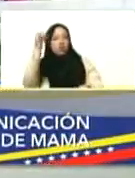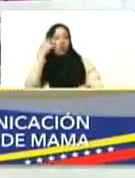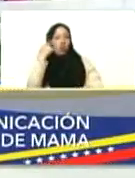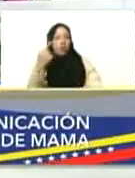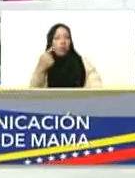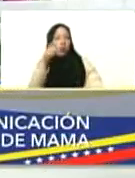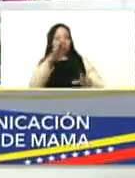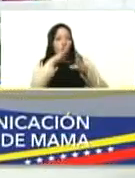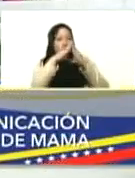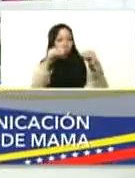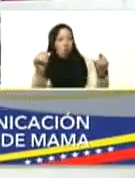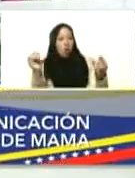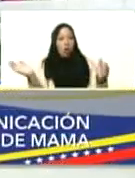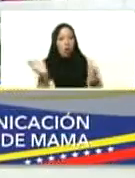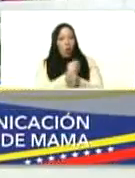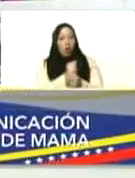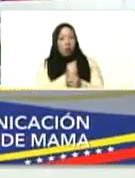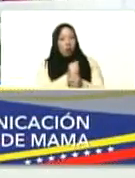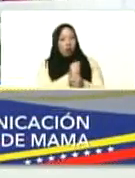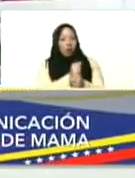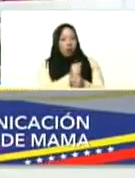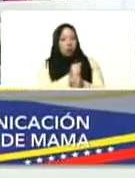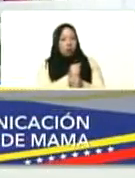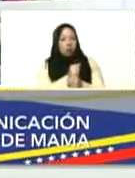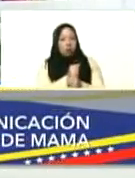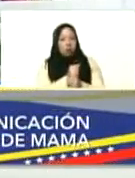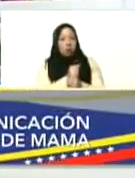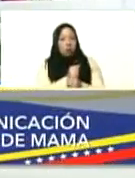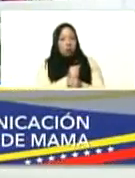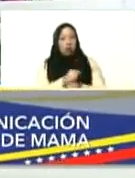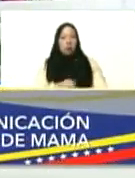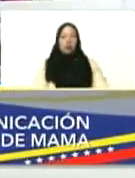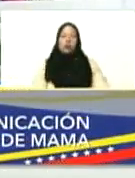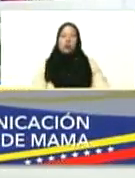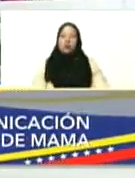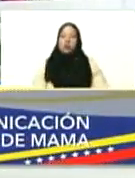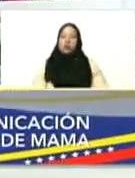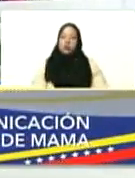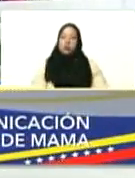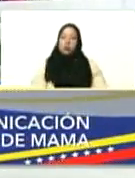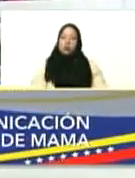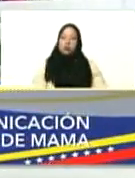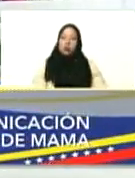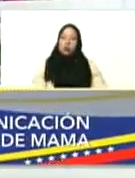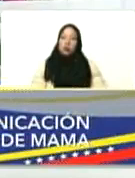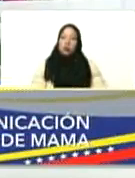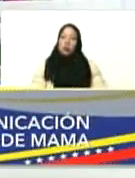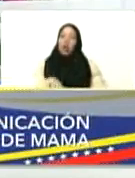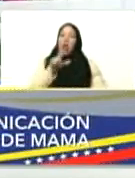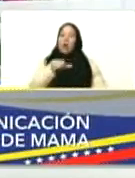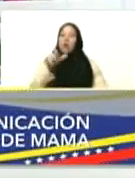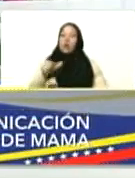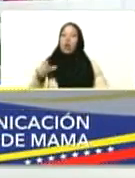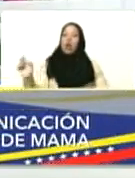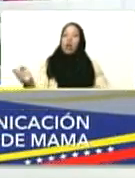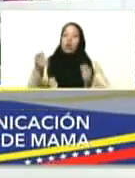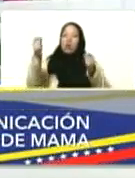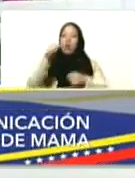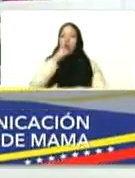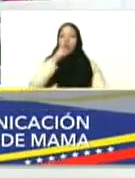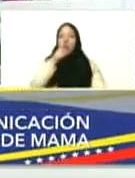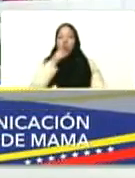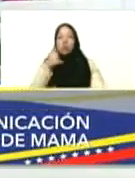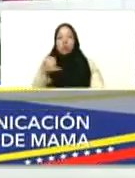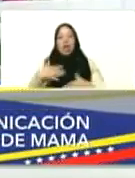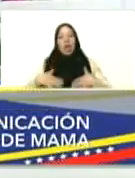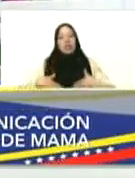todo ahí al YouTube ese. ¿Ah? Bueno, ¿por qué no le metemos ahí al YouTube campañas informativas para